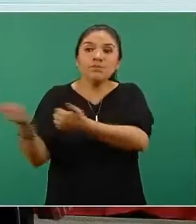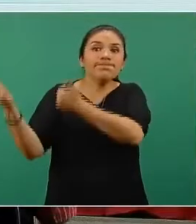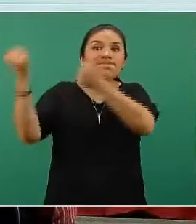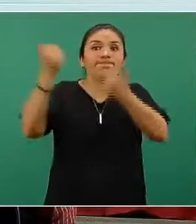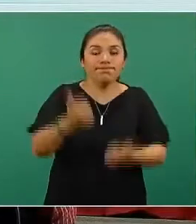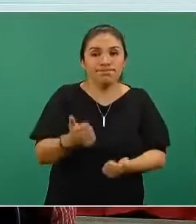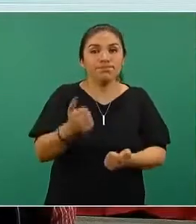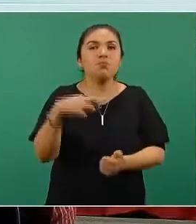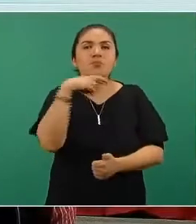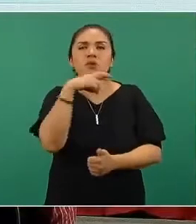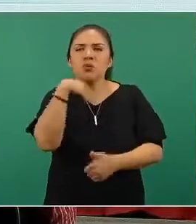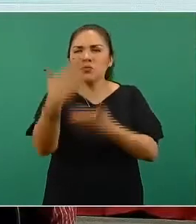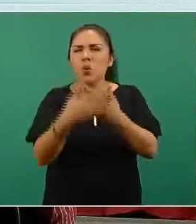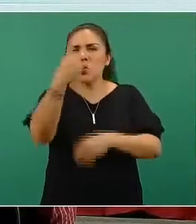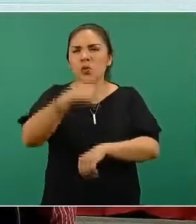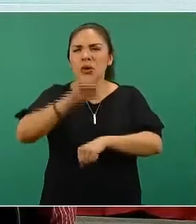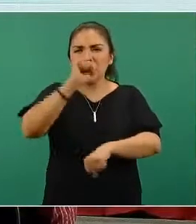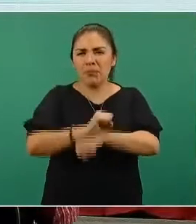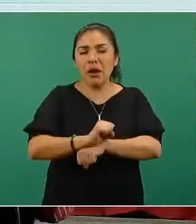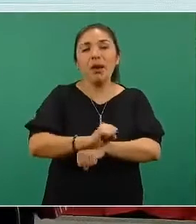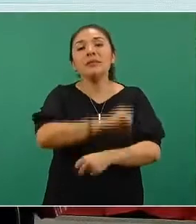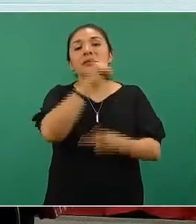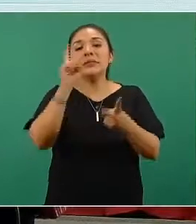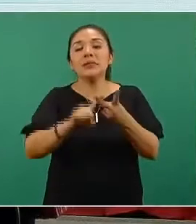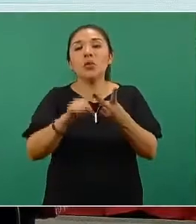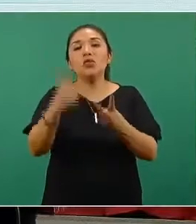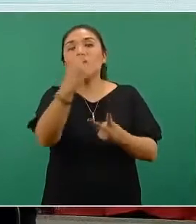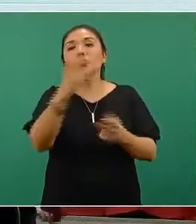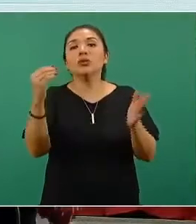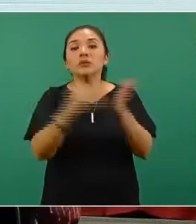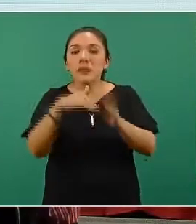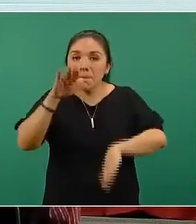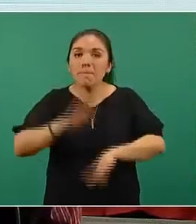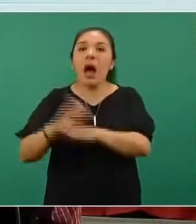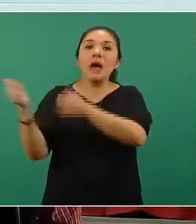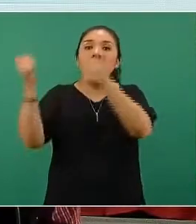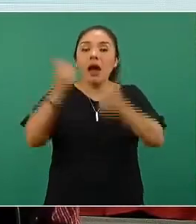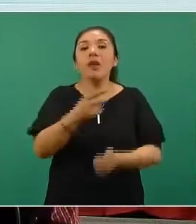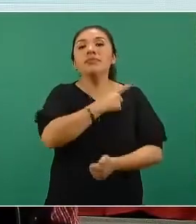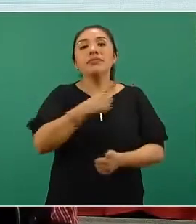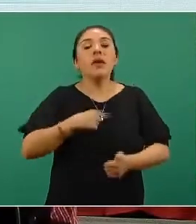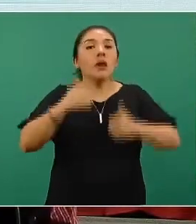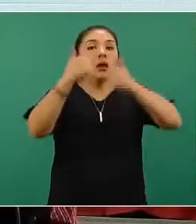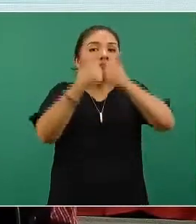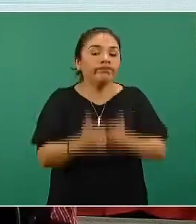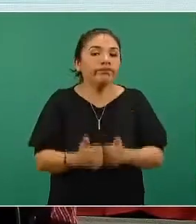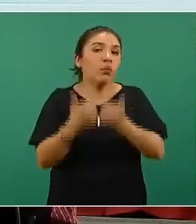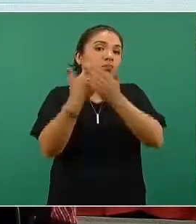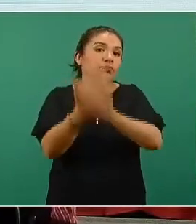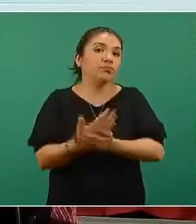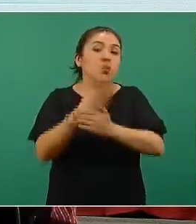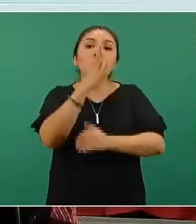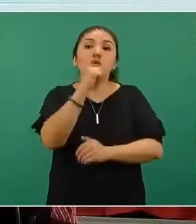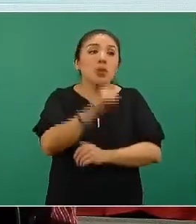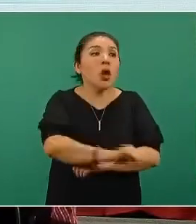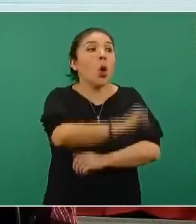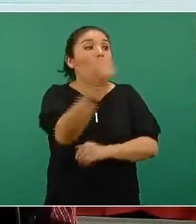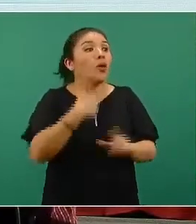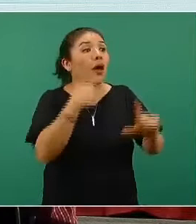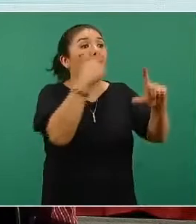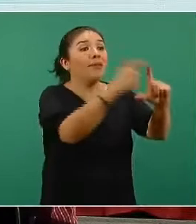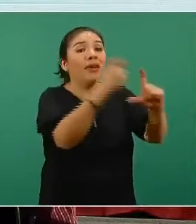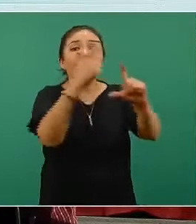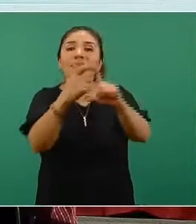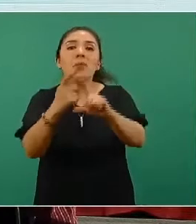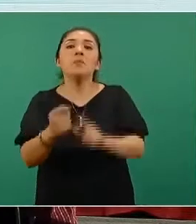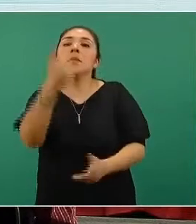creo que pronto, en la próxima semana, las otras 200,000 que se tendrán que quedar ahora sí reserva, no se pueden utilizar como primeras dosis